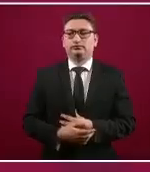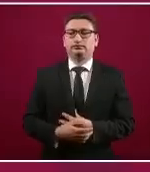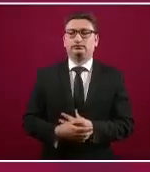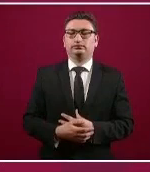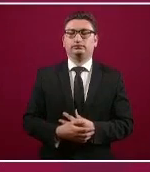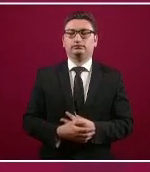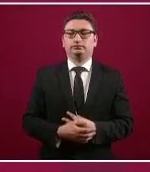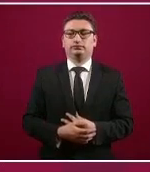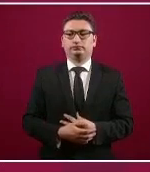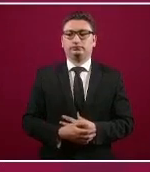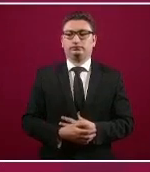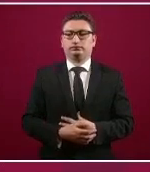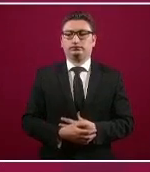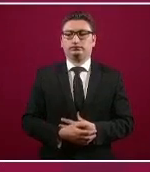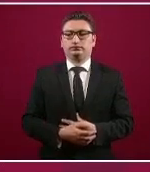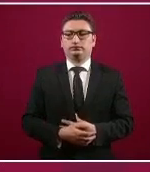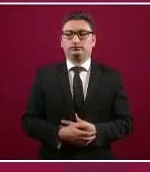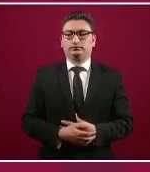de